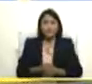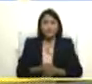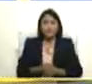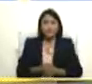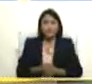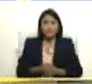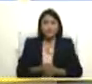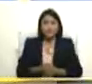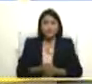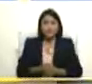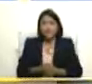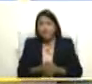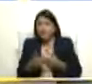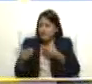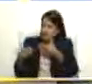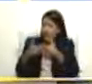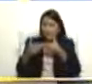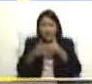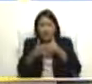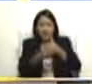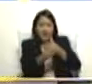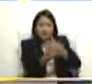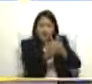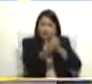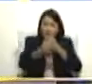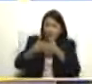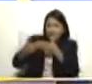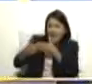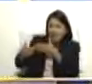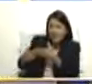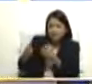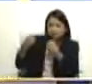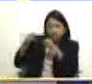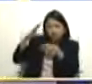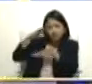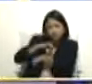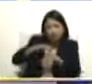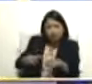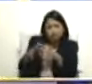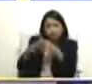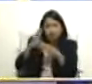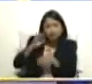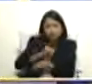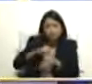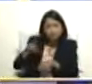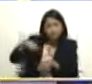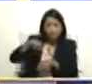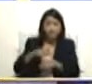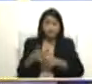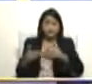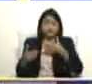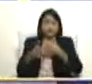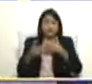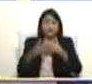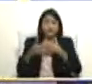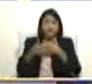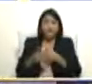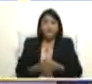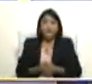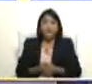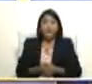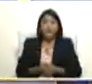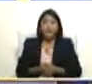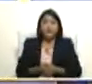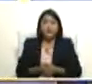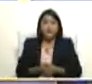Provocación por aquí, provocación por allá. Ejercicios militares con el Comando Sur. Amenaza de montar una base